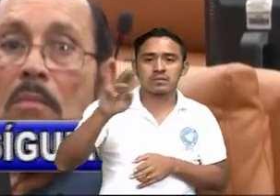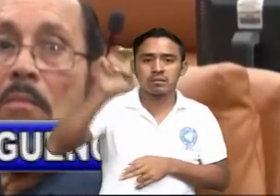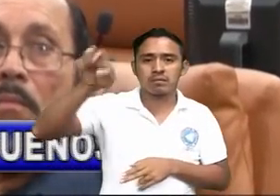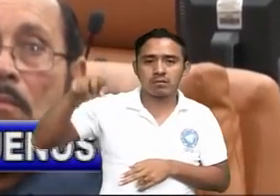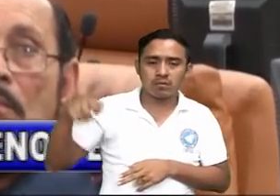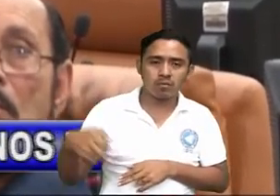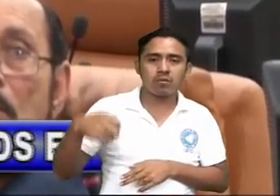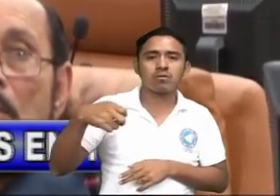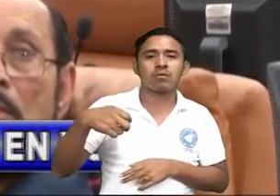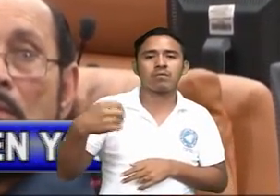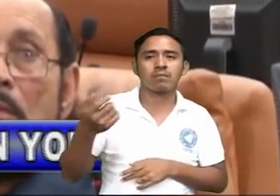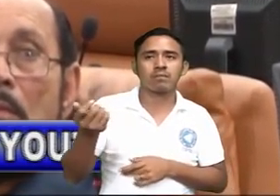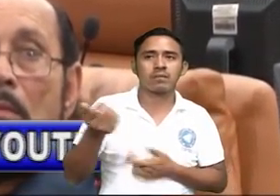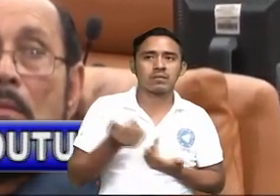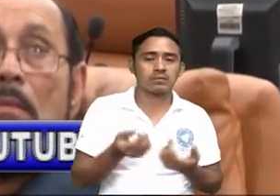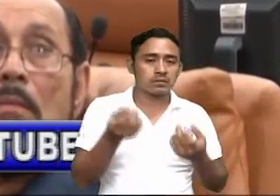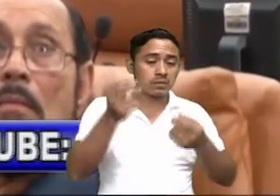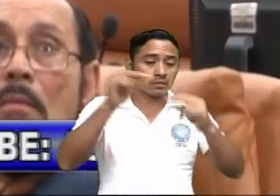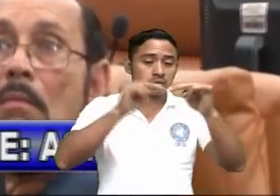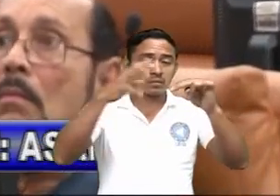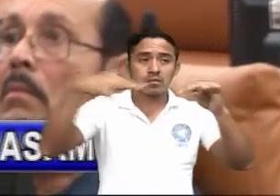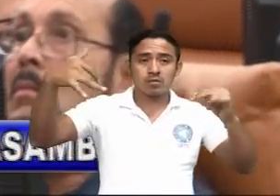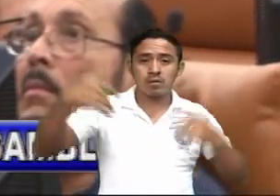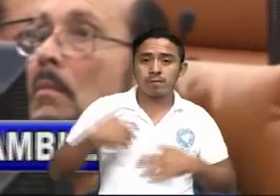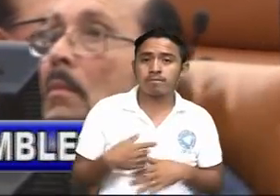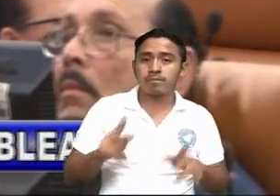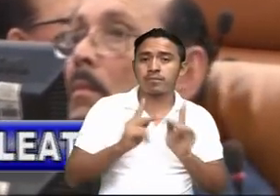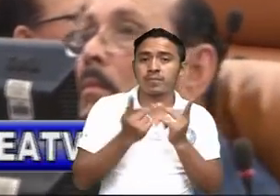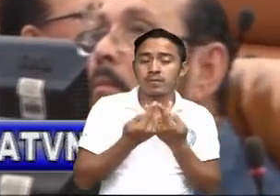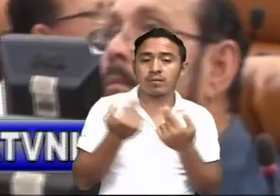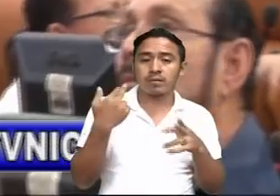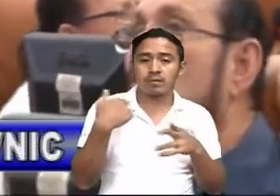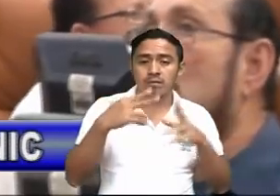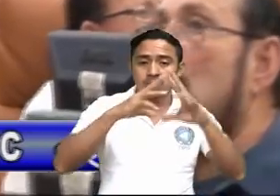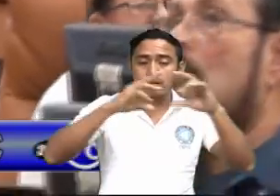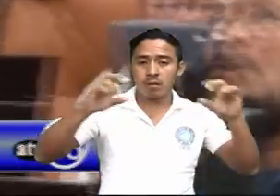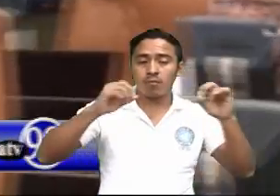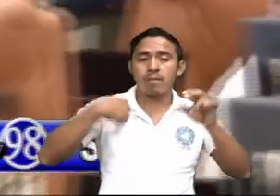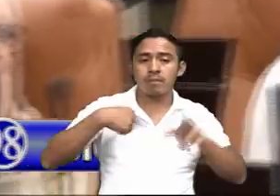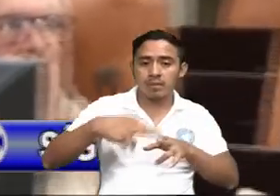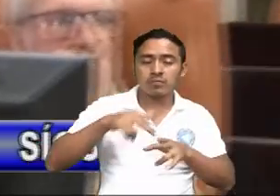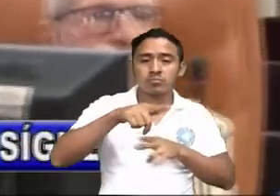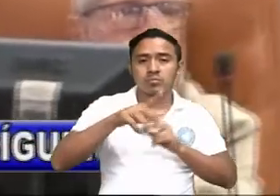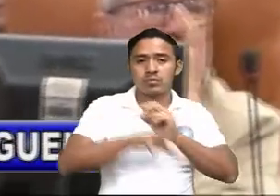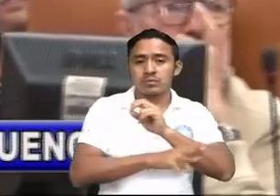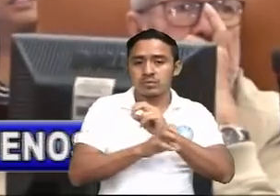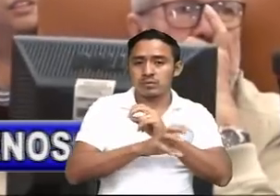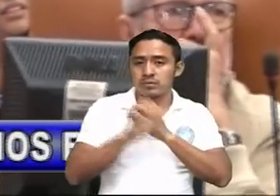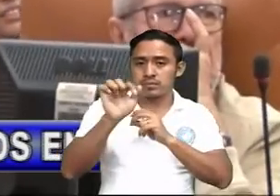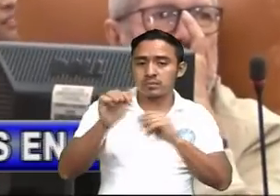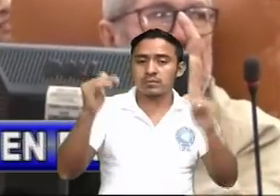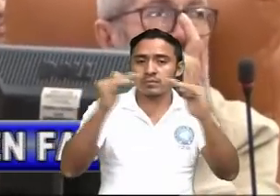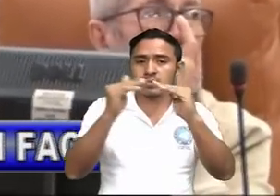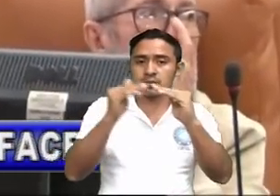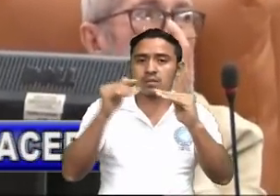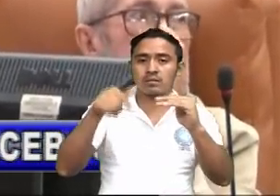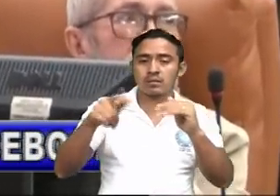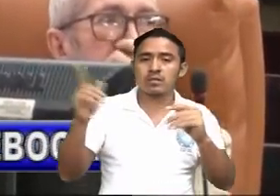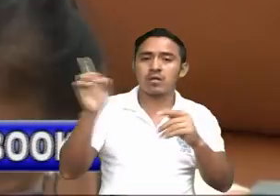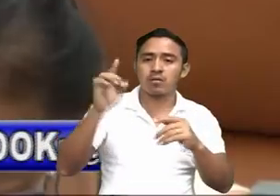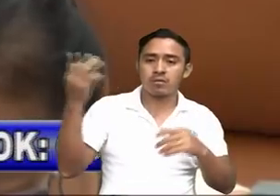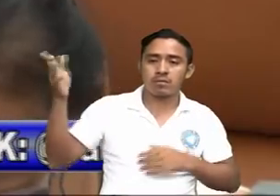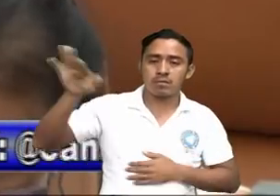energía eléctrica. Y el pueblo de Nicaragua somos los que te estamos pagando la energía que te robás en esa casa que tenés en el